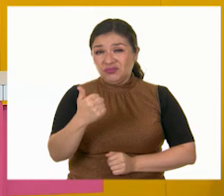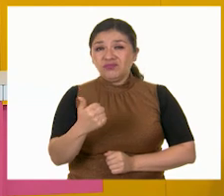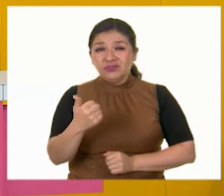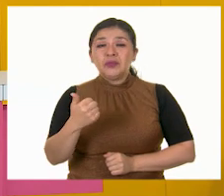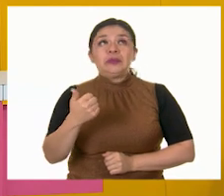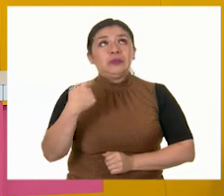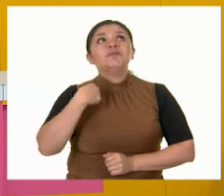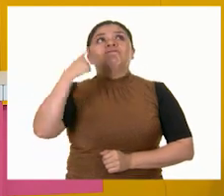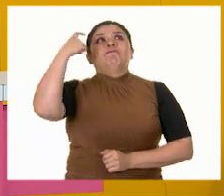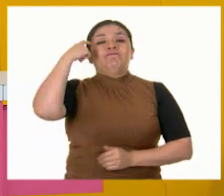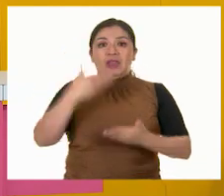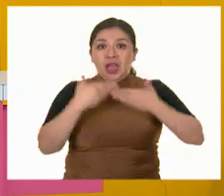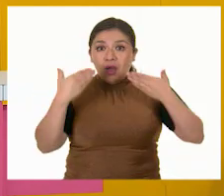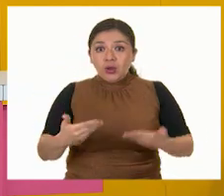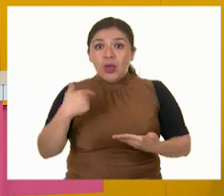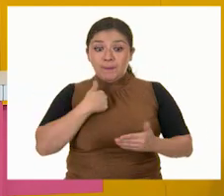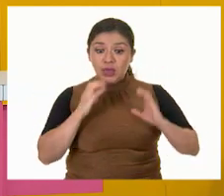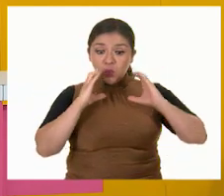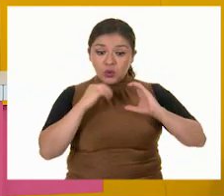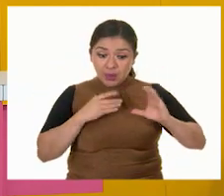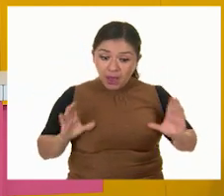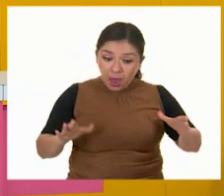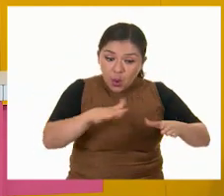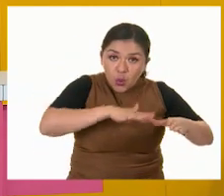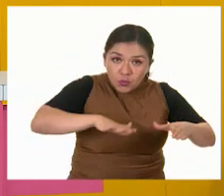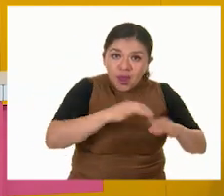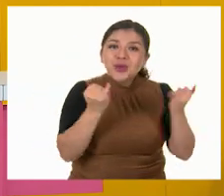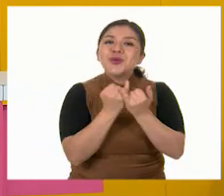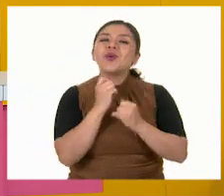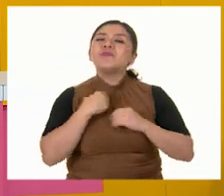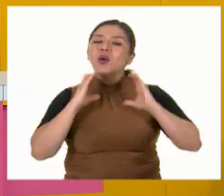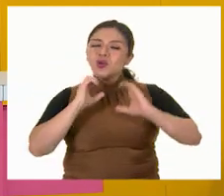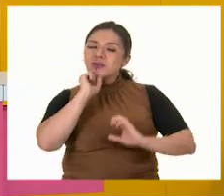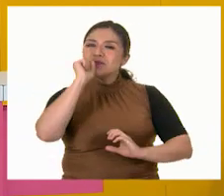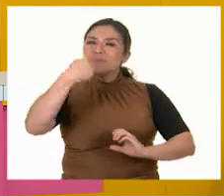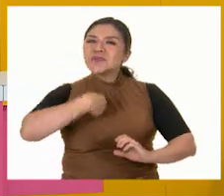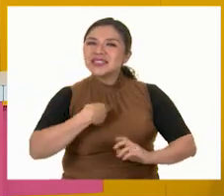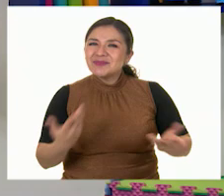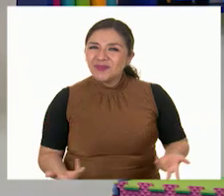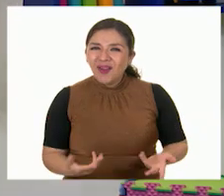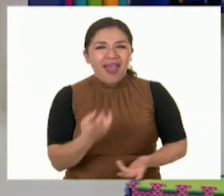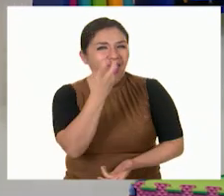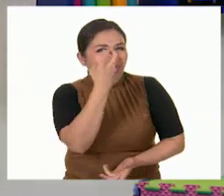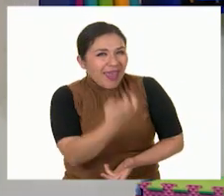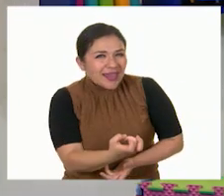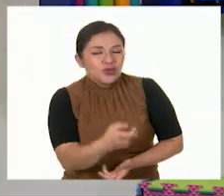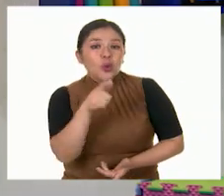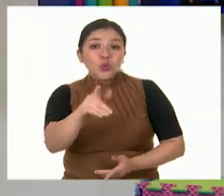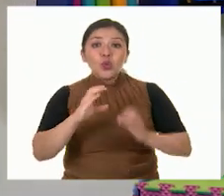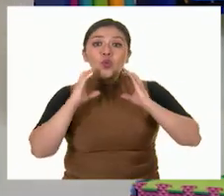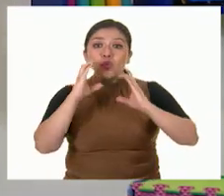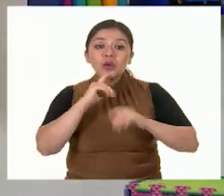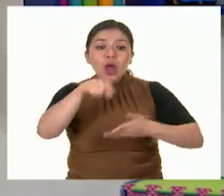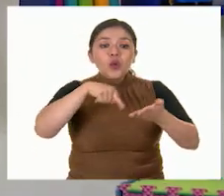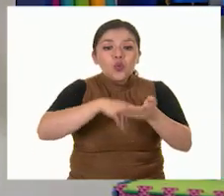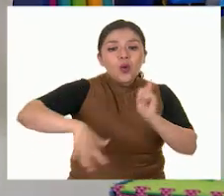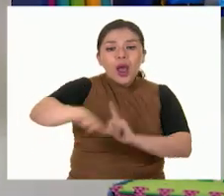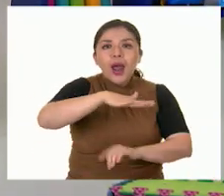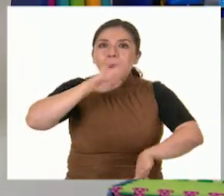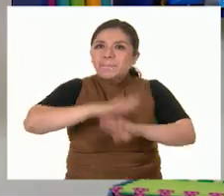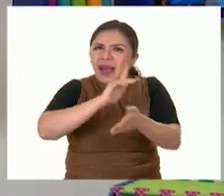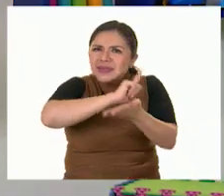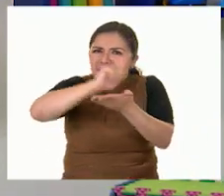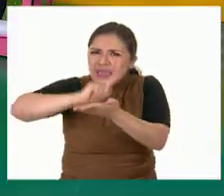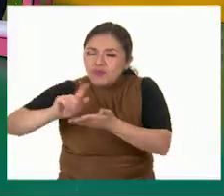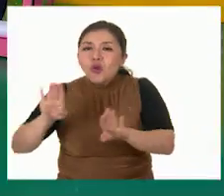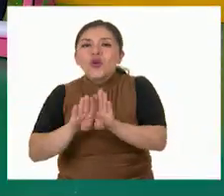muy presente que cuidar a mi comunidad es también cuidarme a mí mismo. ¡Claro! Cuidar los espacios y dejarlos tan limpios